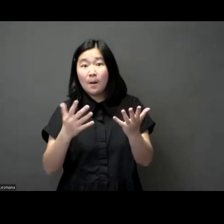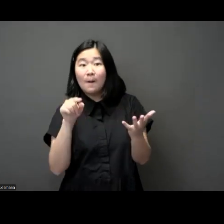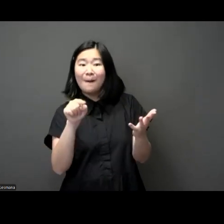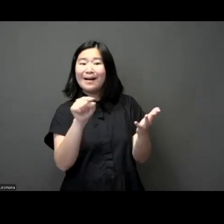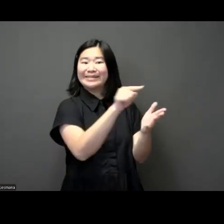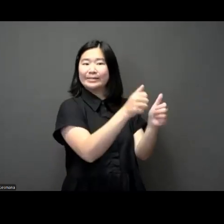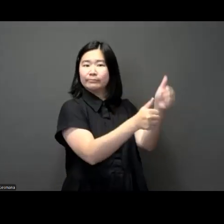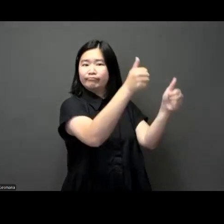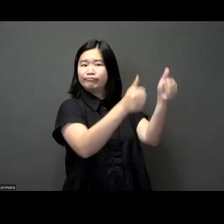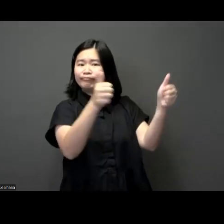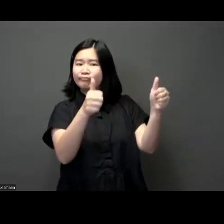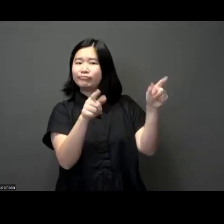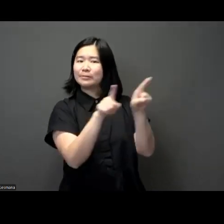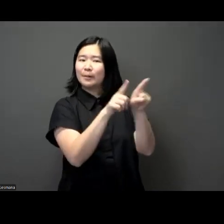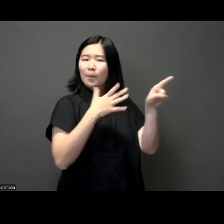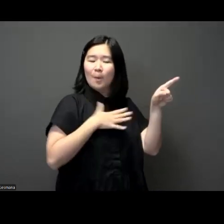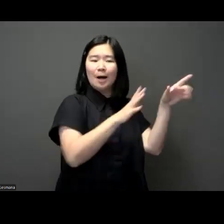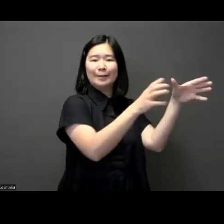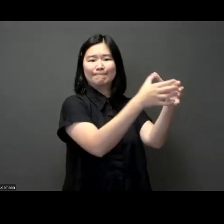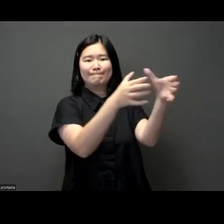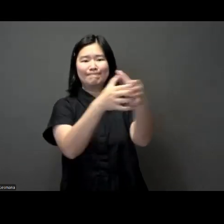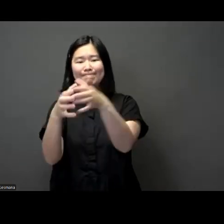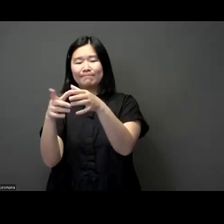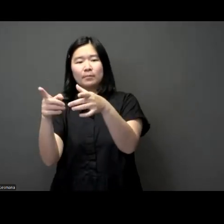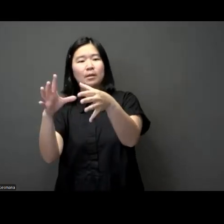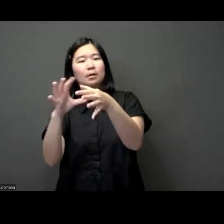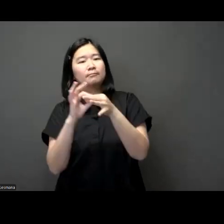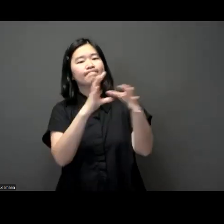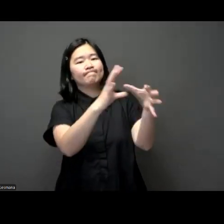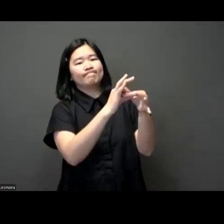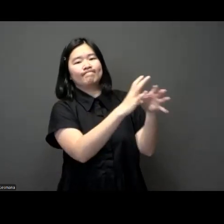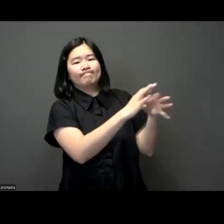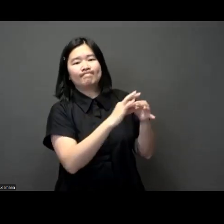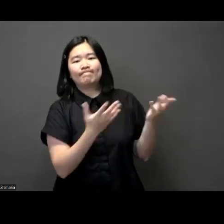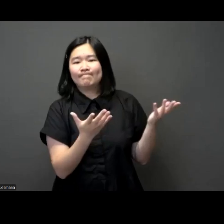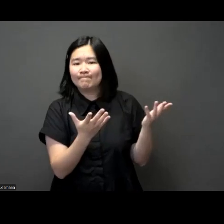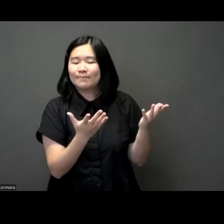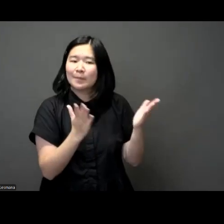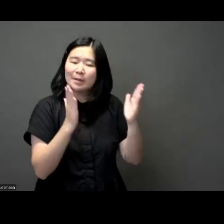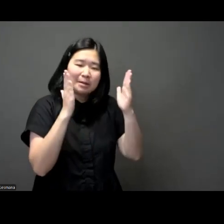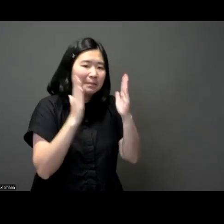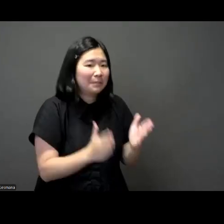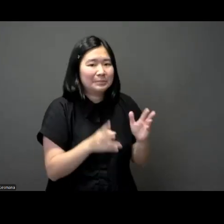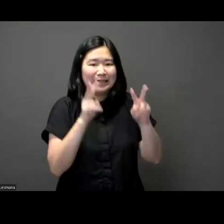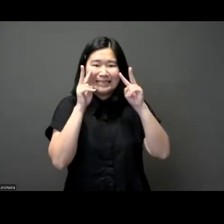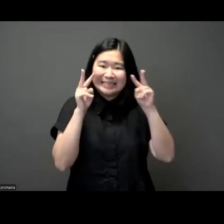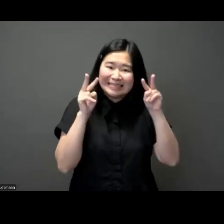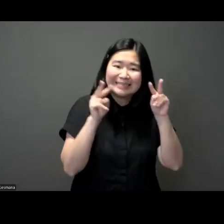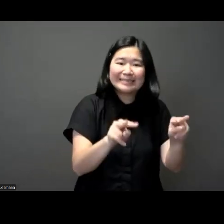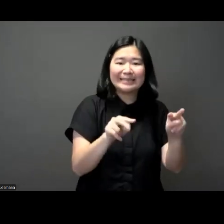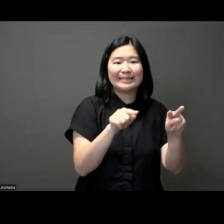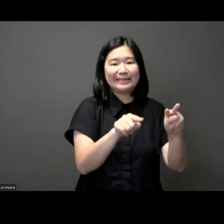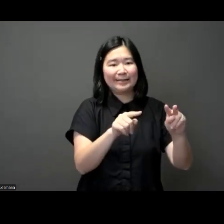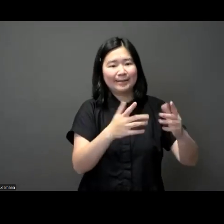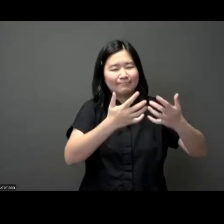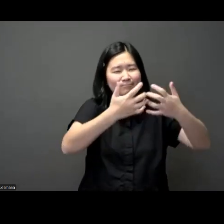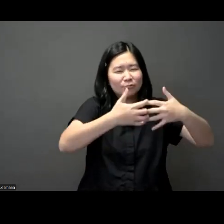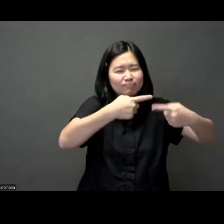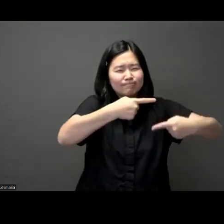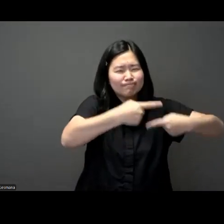solamente queremos hablar de cuáles son los problemas de vulnerabilidad, sino muy a menudo tenemos que ver cuáles son las tendencias. Tenemos que muchas